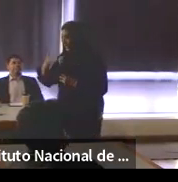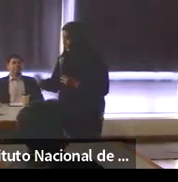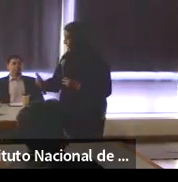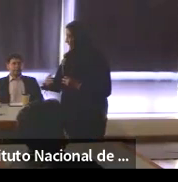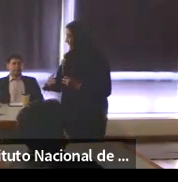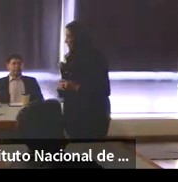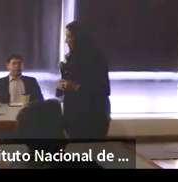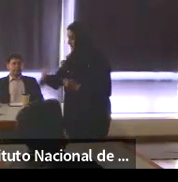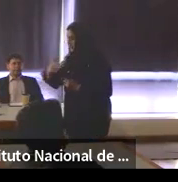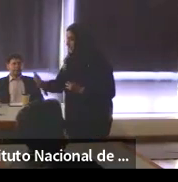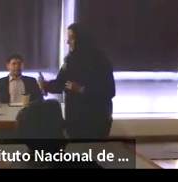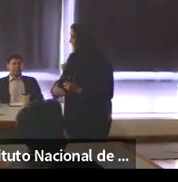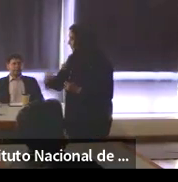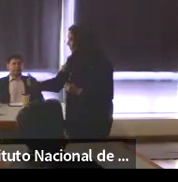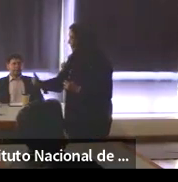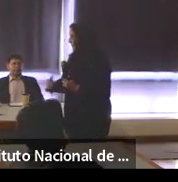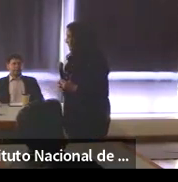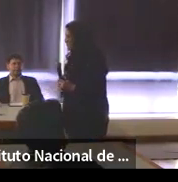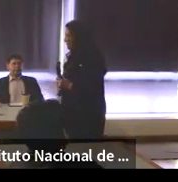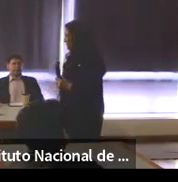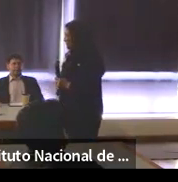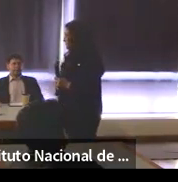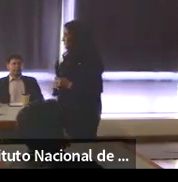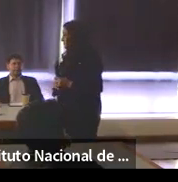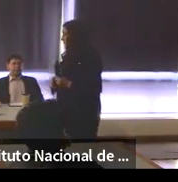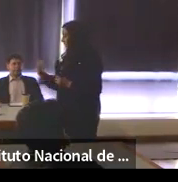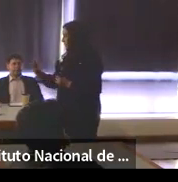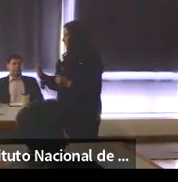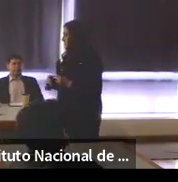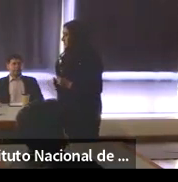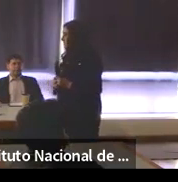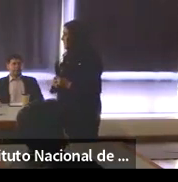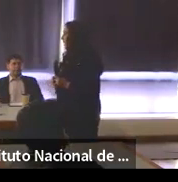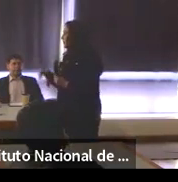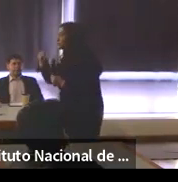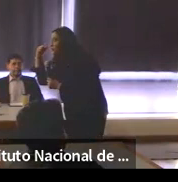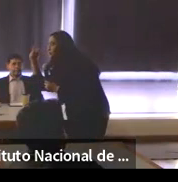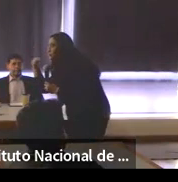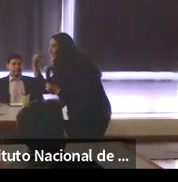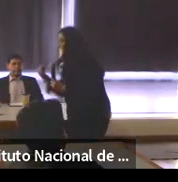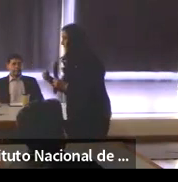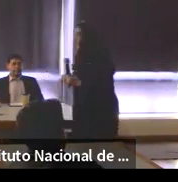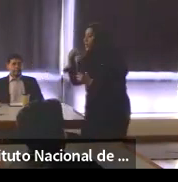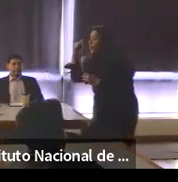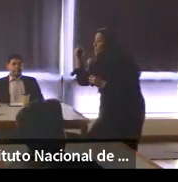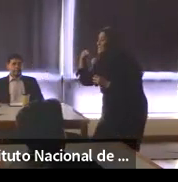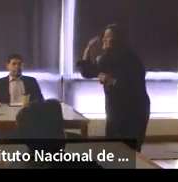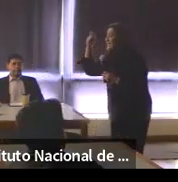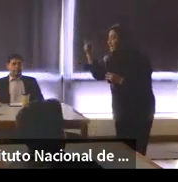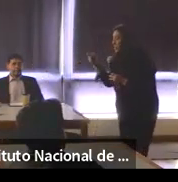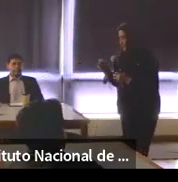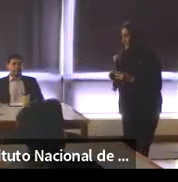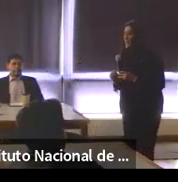aquí hay una regla está escrita Es la Norma la tienes que obedecer Pero si tú tratas de